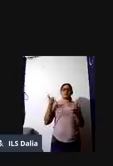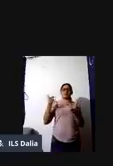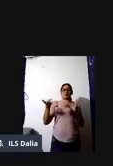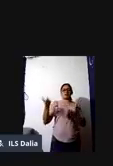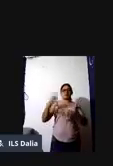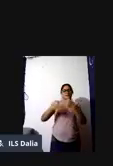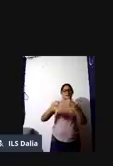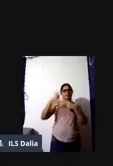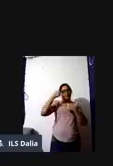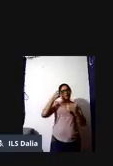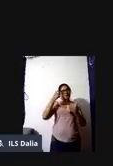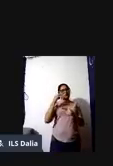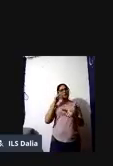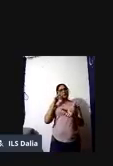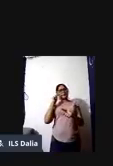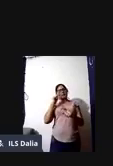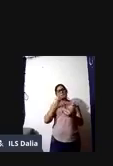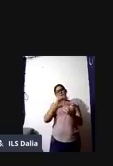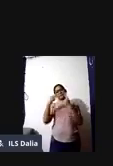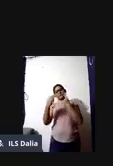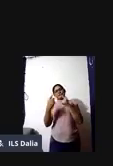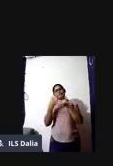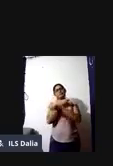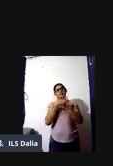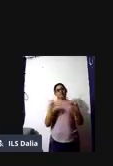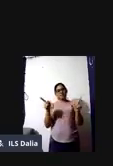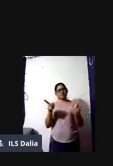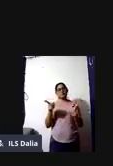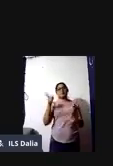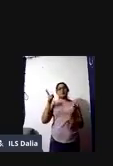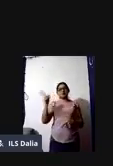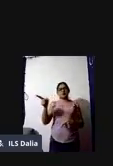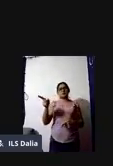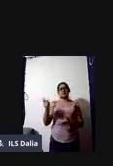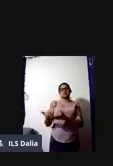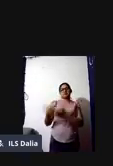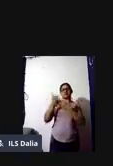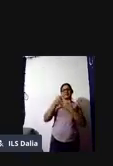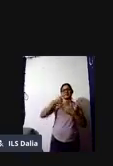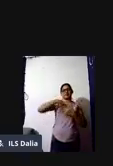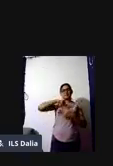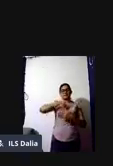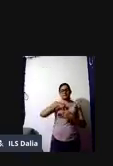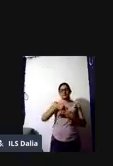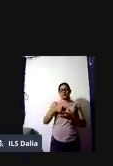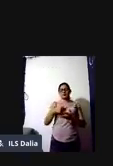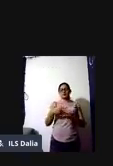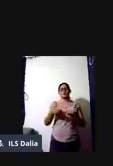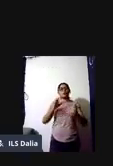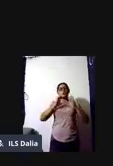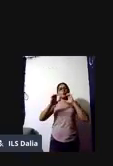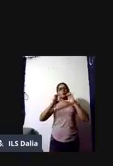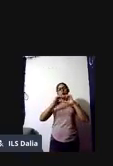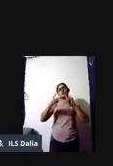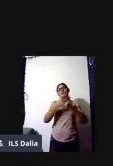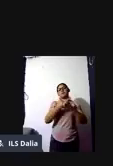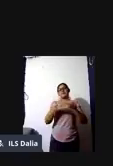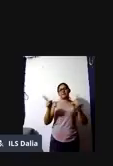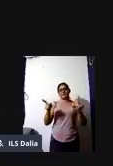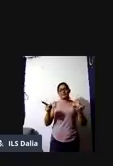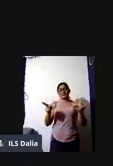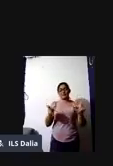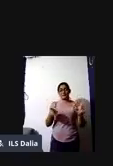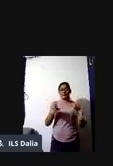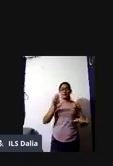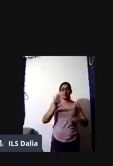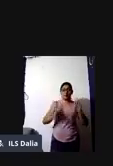enfoque diferente y nos ayuda a generar otro mecanismo de comunicación. A veces puede ser